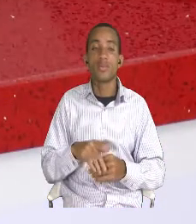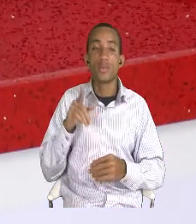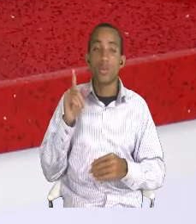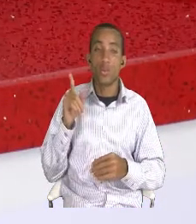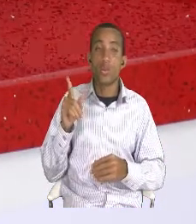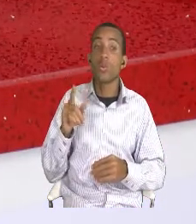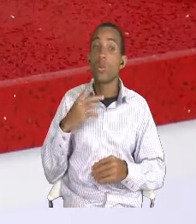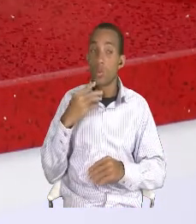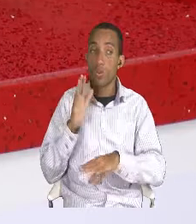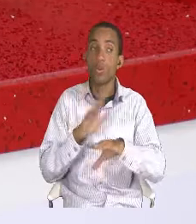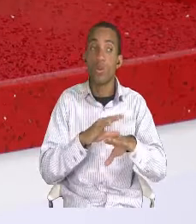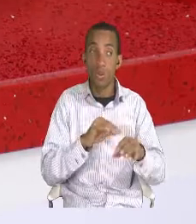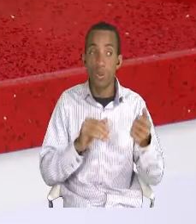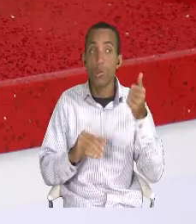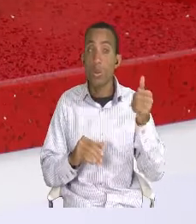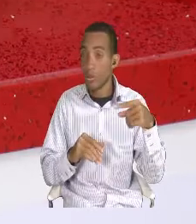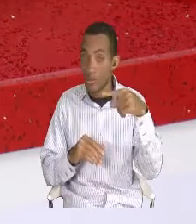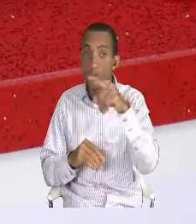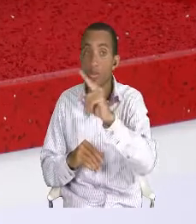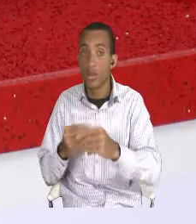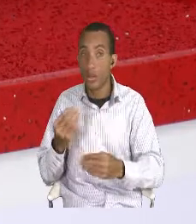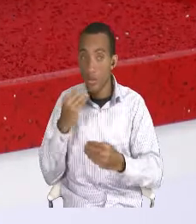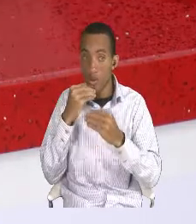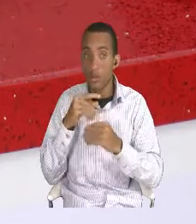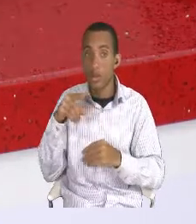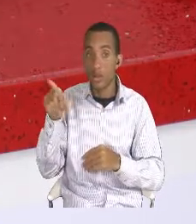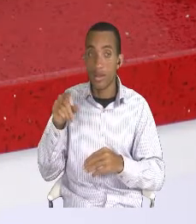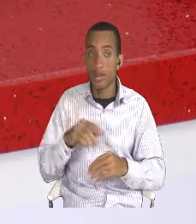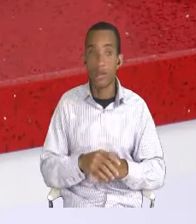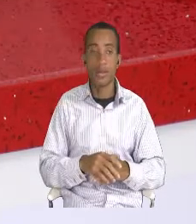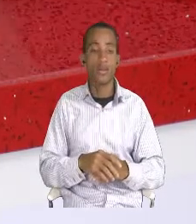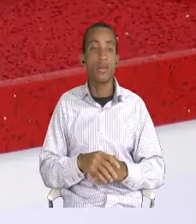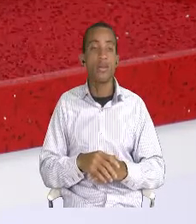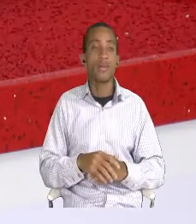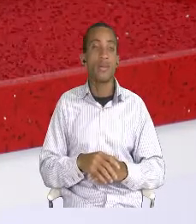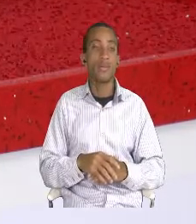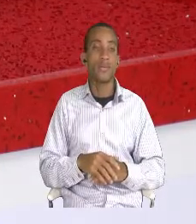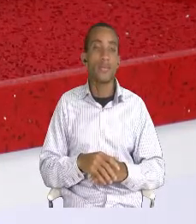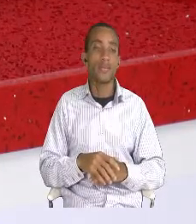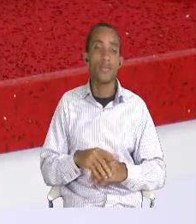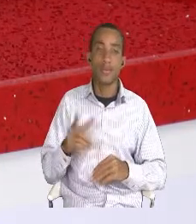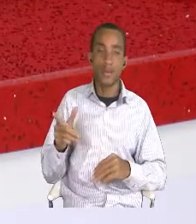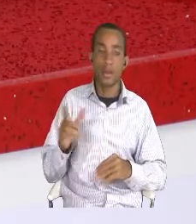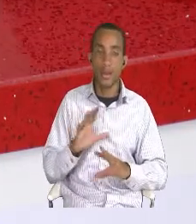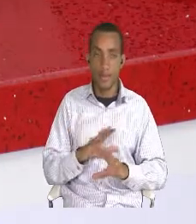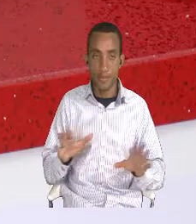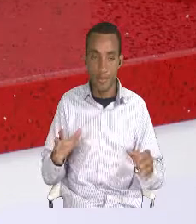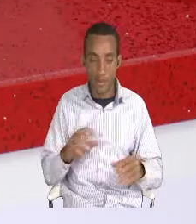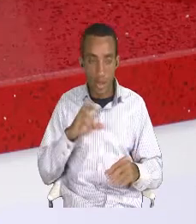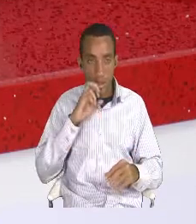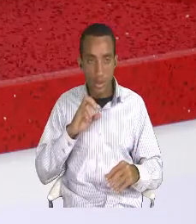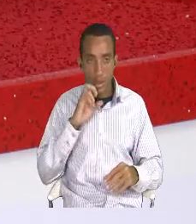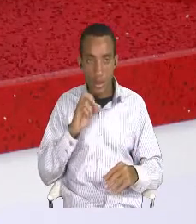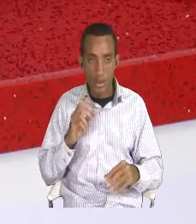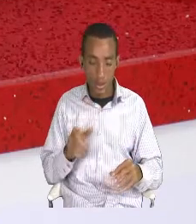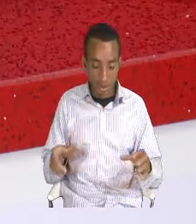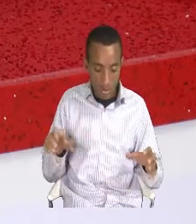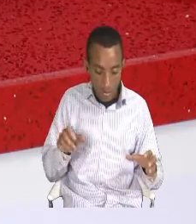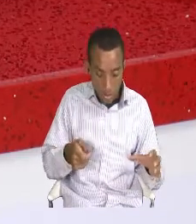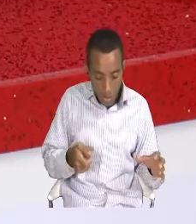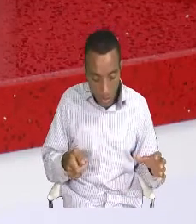recomendado para comprar nuestros insumos. Bueno, si quiere, la adicionamos ahí. Aquí ya la carne va tomando su color, la pasta ya va a